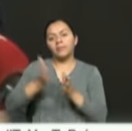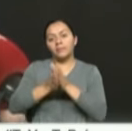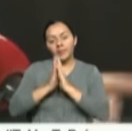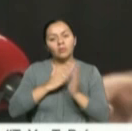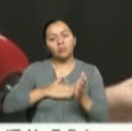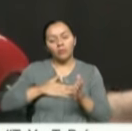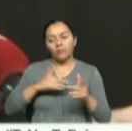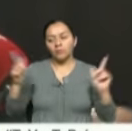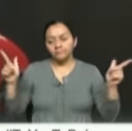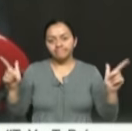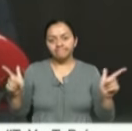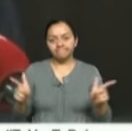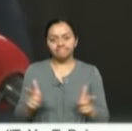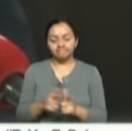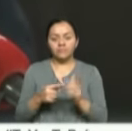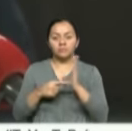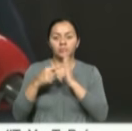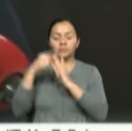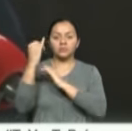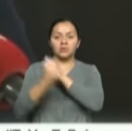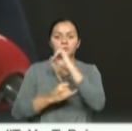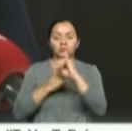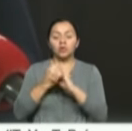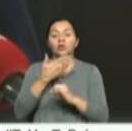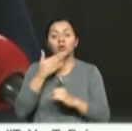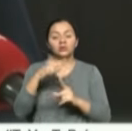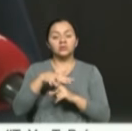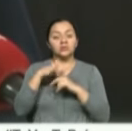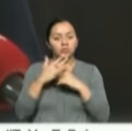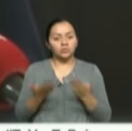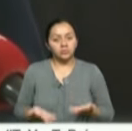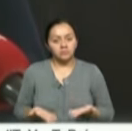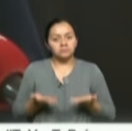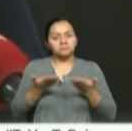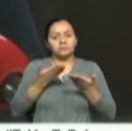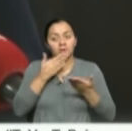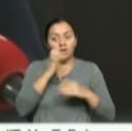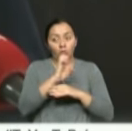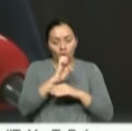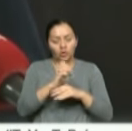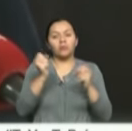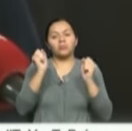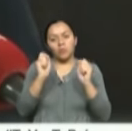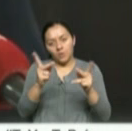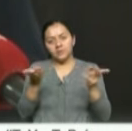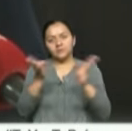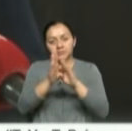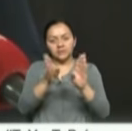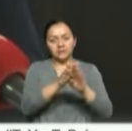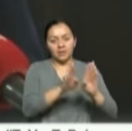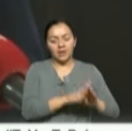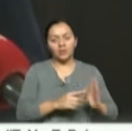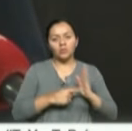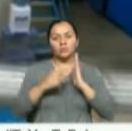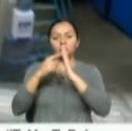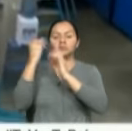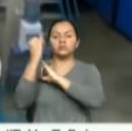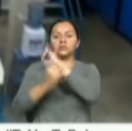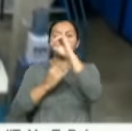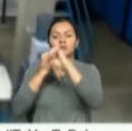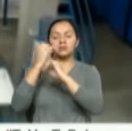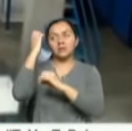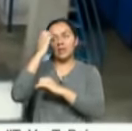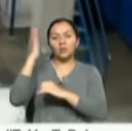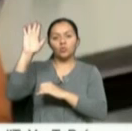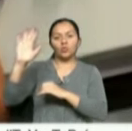progresivo en función de que han mejorado además las condiciones del país conforme se anunciara por parte de los voceros económicos del gobierno